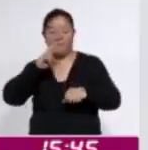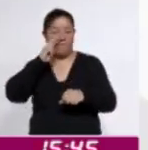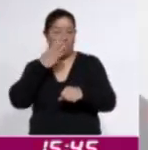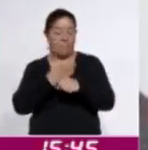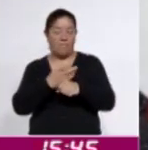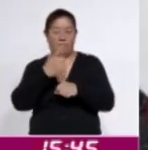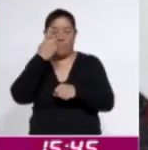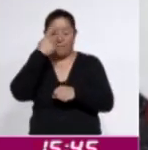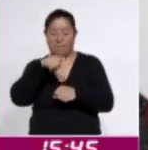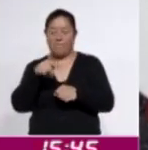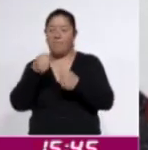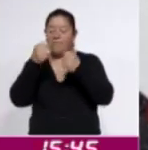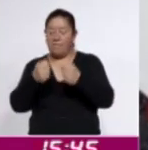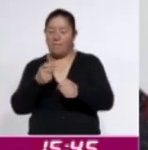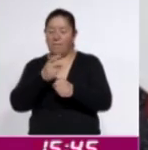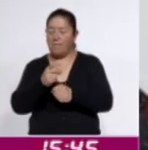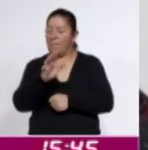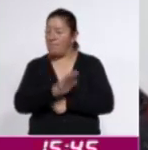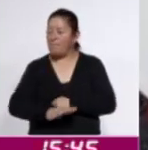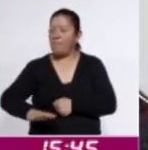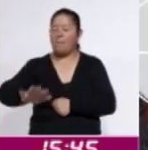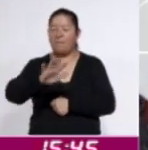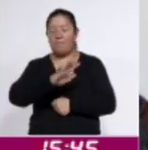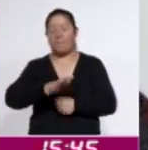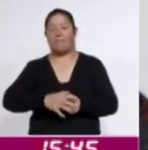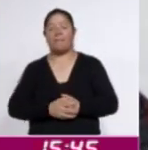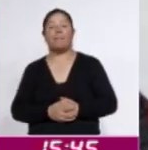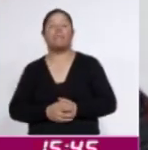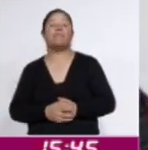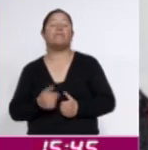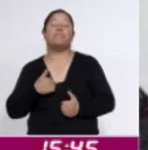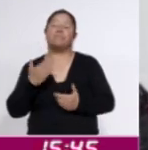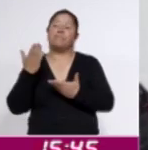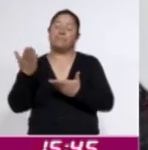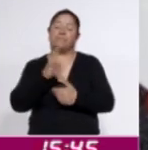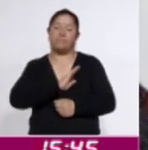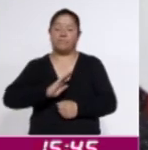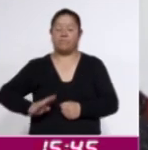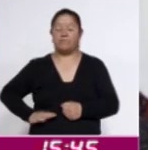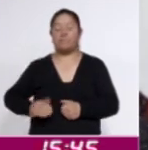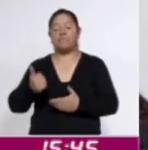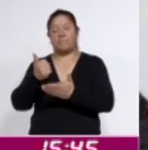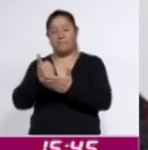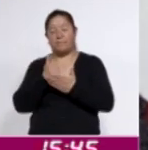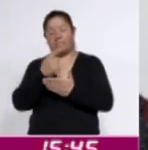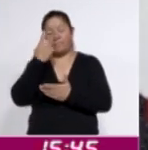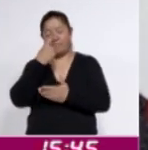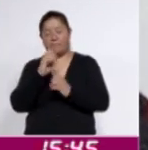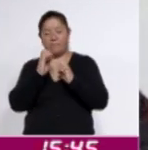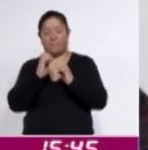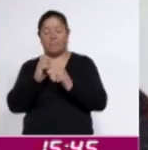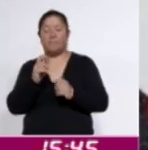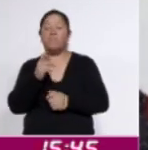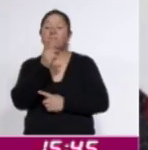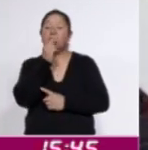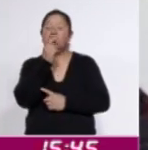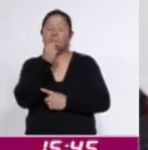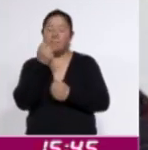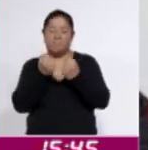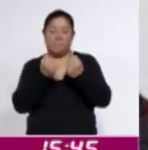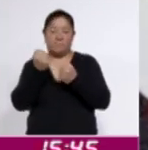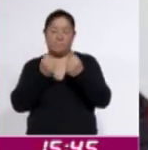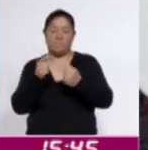contratiempos. Vayan protegidos, pedir apoyos a los municipios para el abanderamiento y con patrullas, o